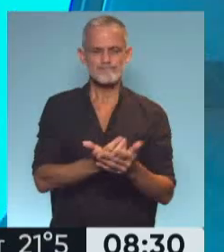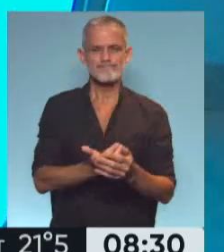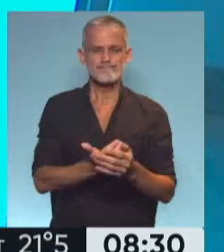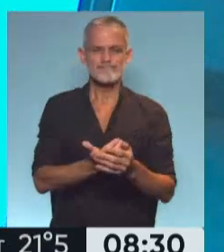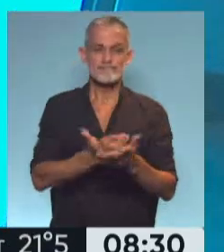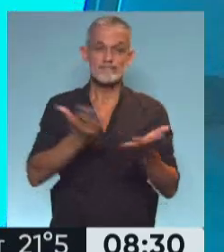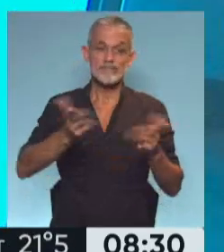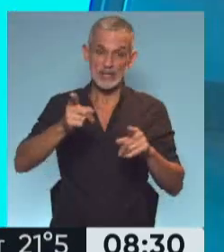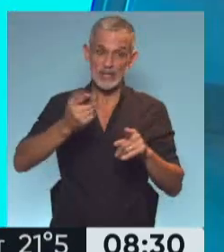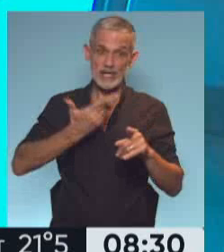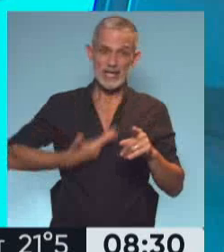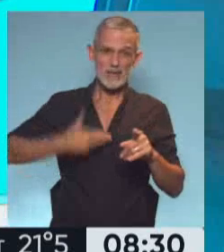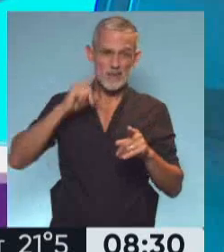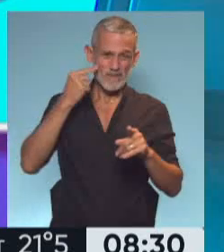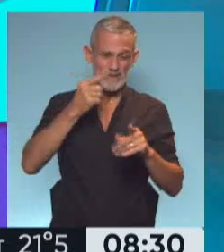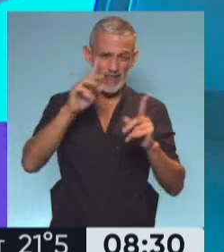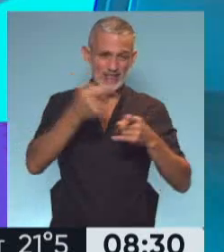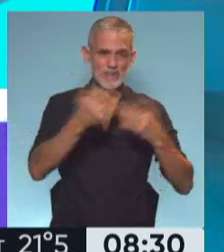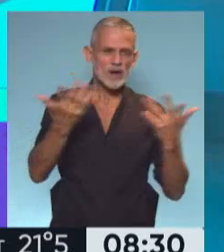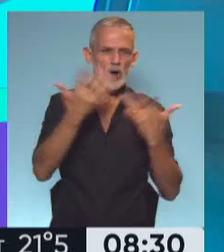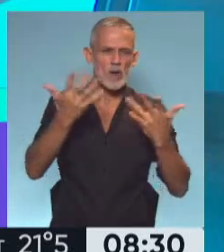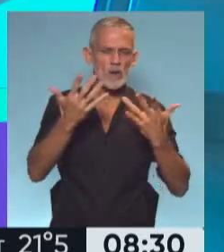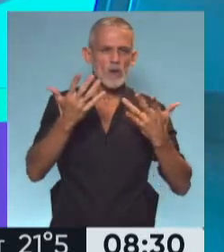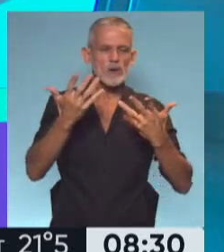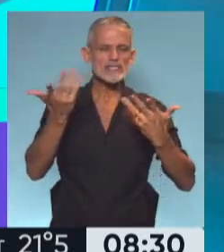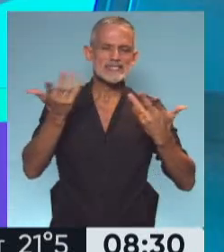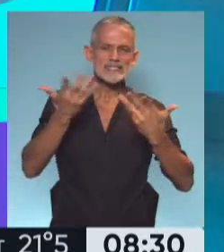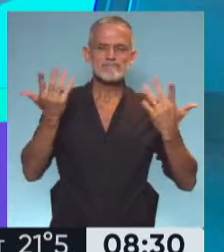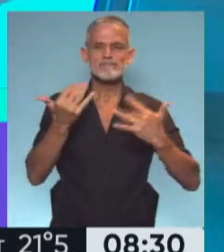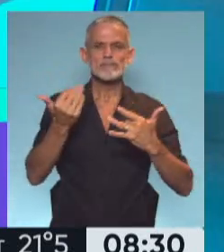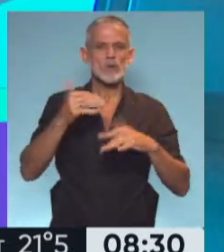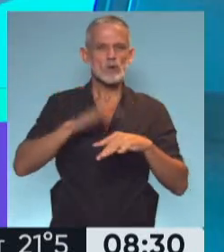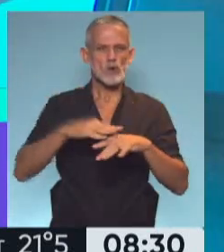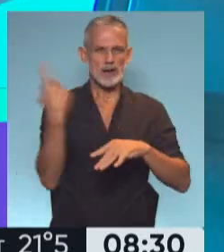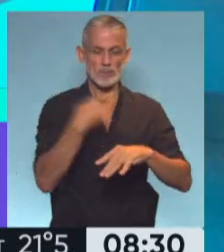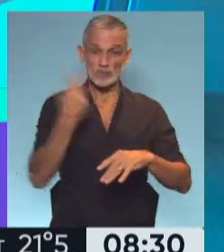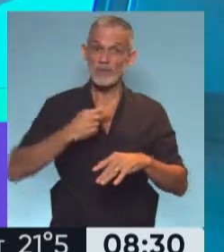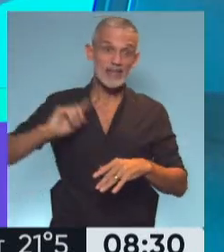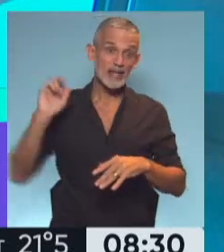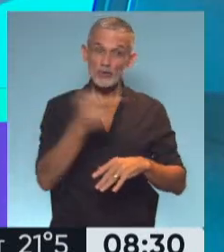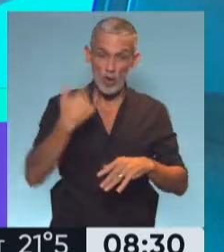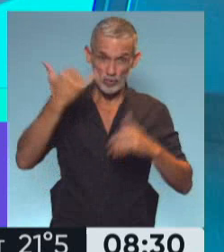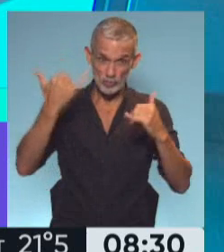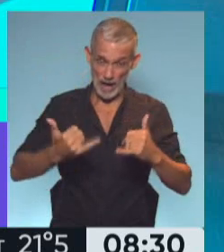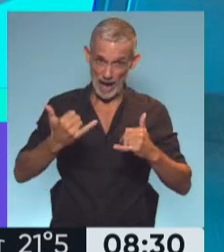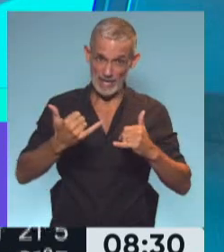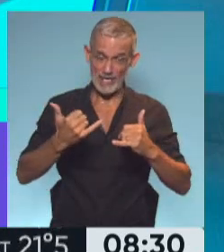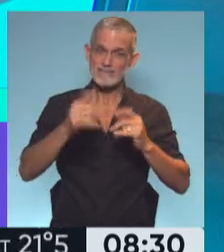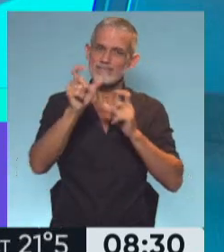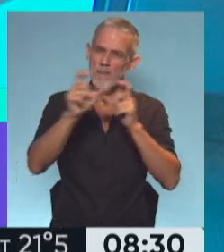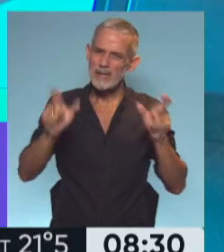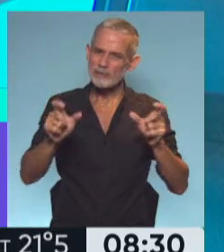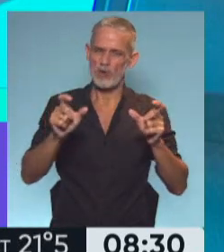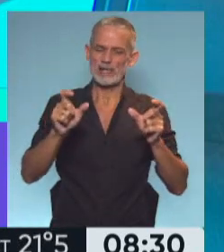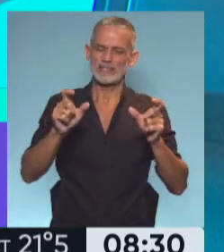necesidad y, a ver cómo decirlo, responsabilidad que tenemos todos los órdenes de la